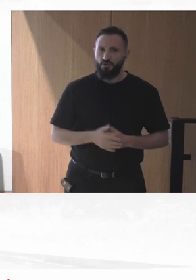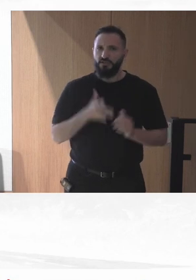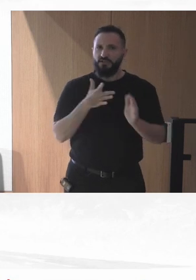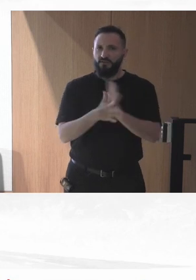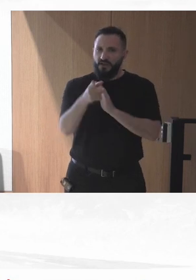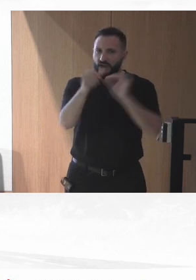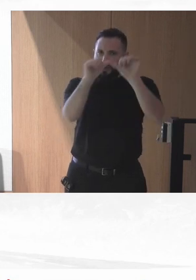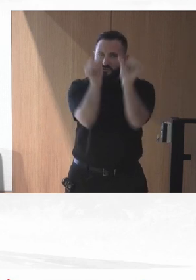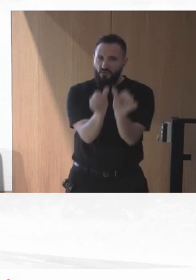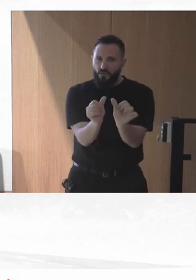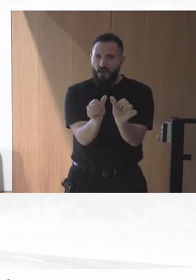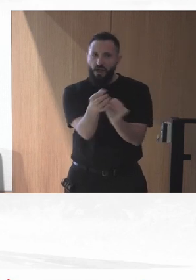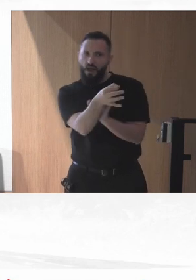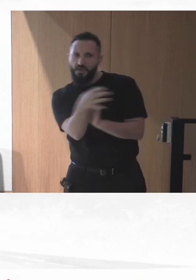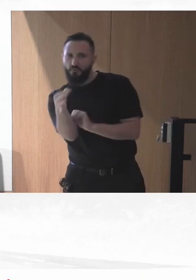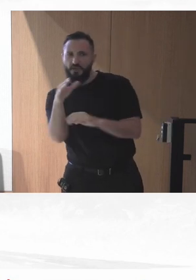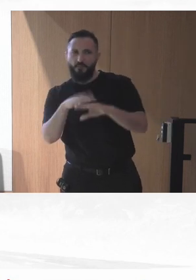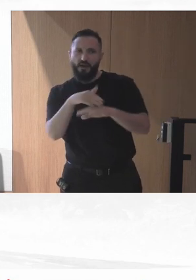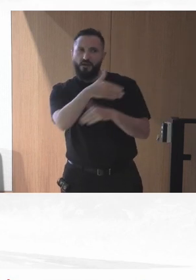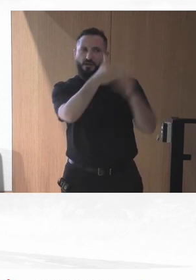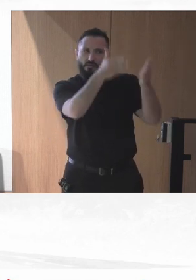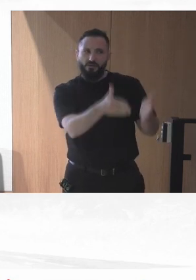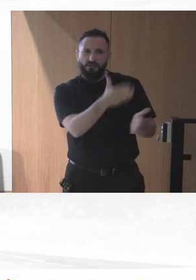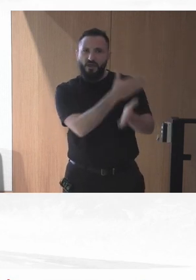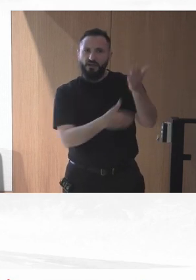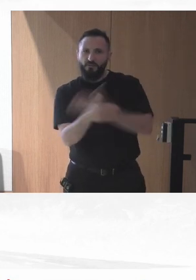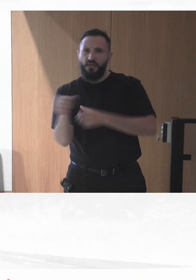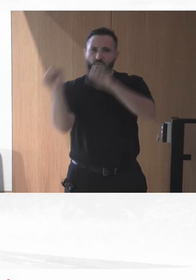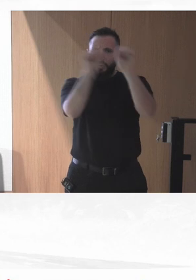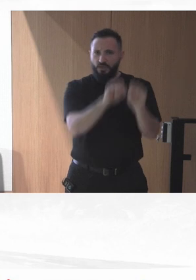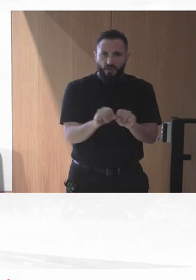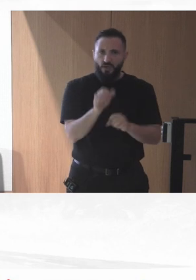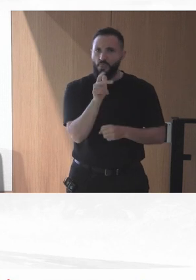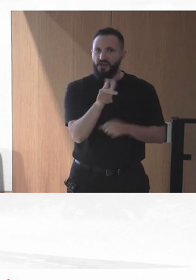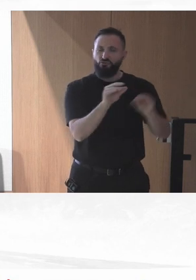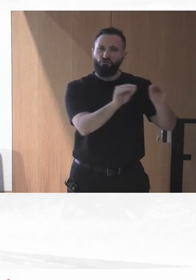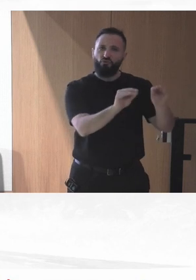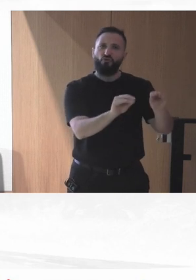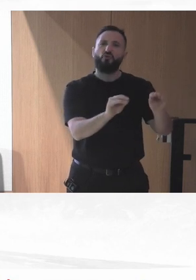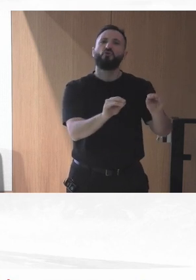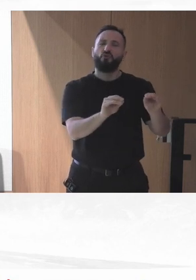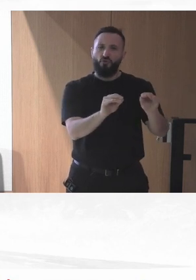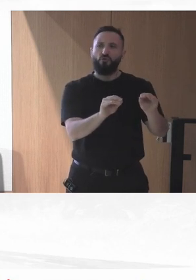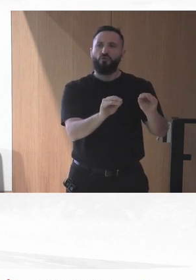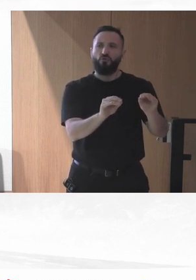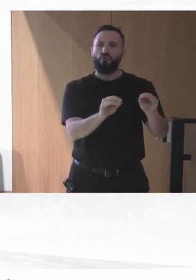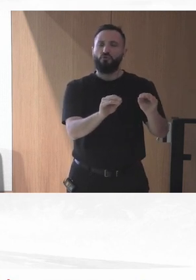esta la forma adecuada de proteger los derechos de personas con